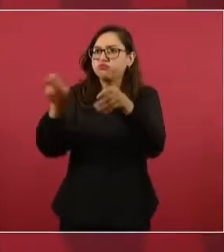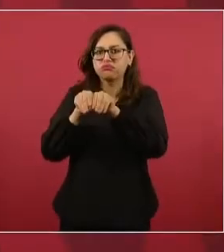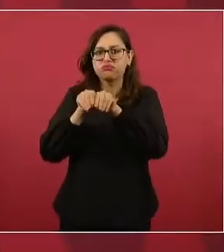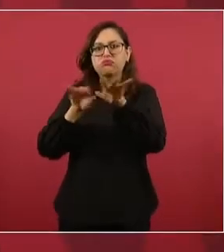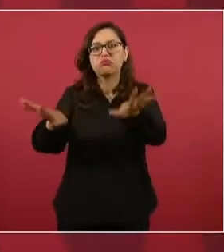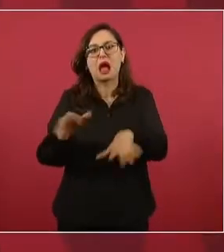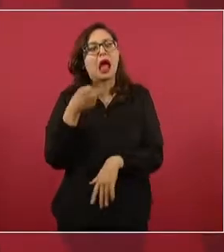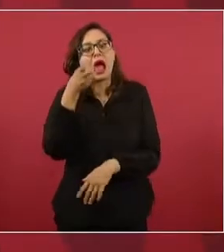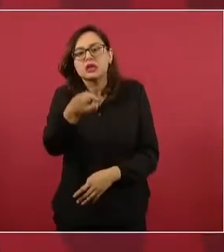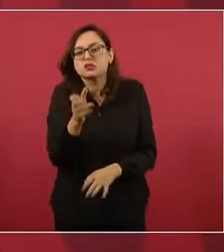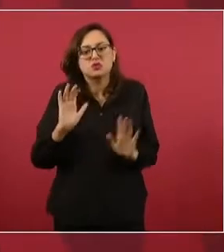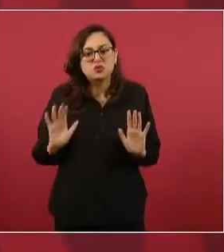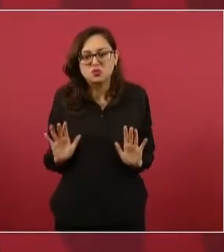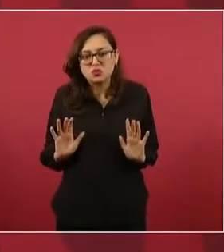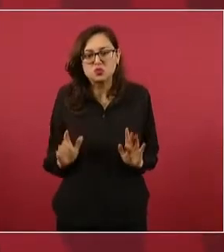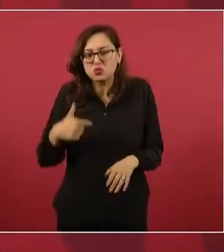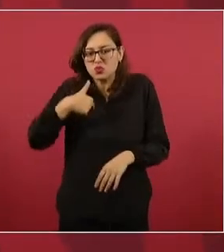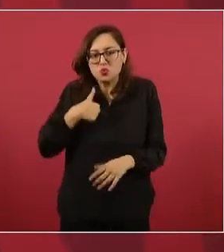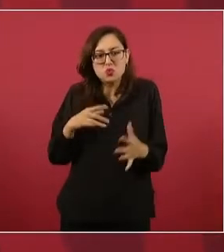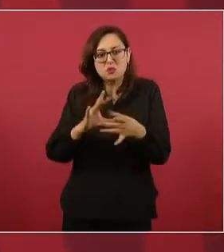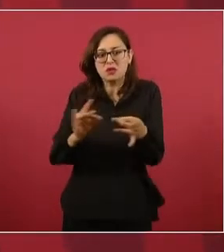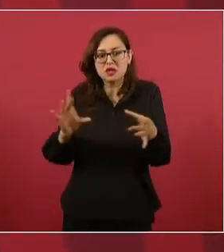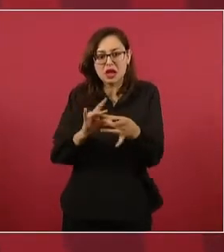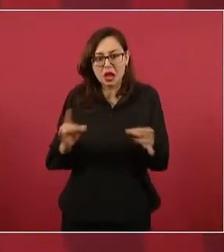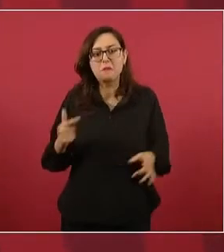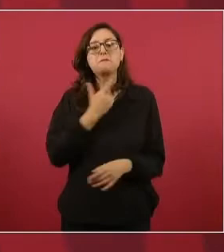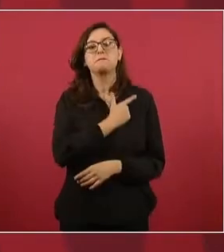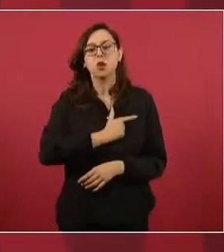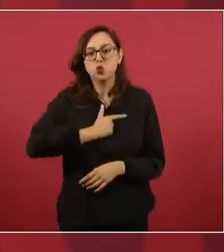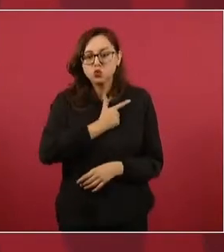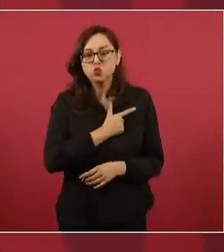Iglesia mexicana